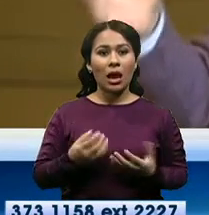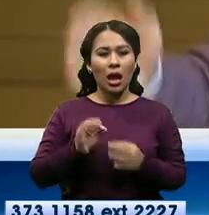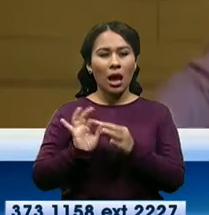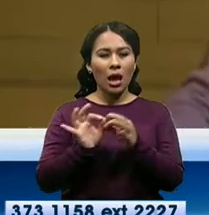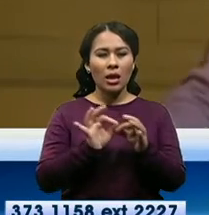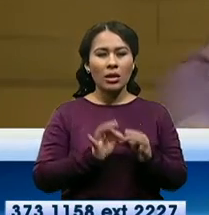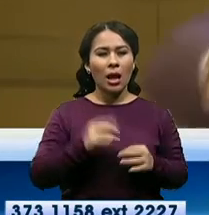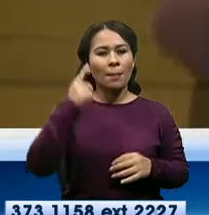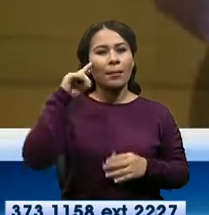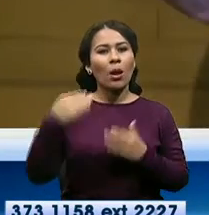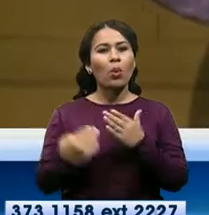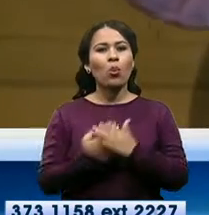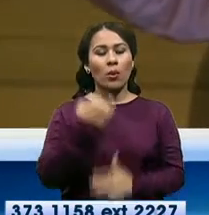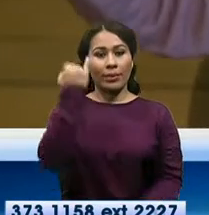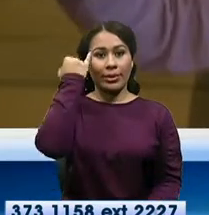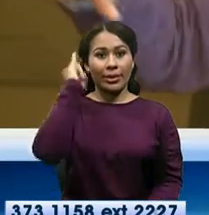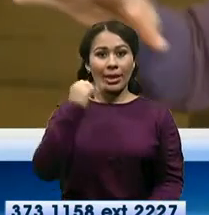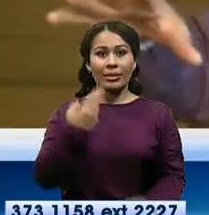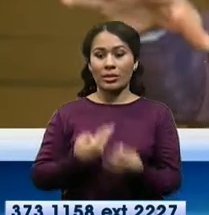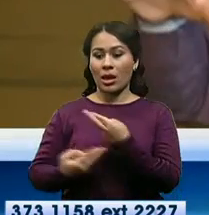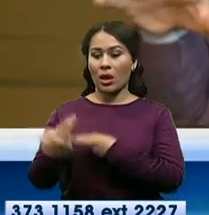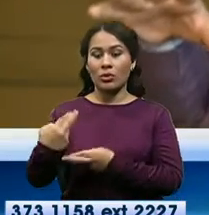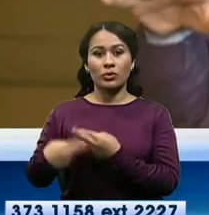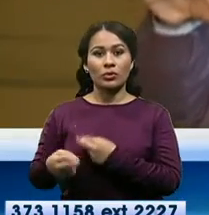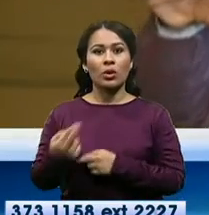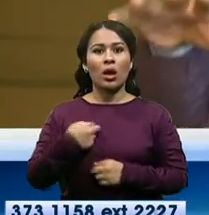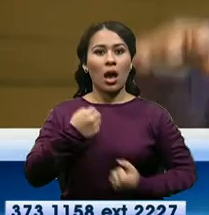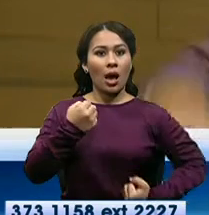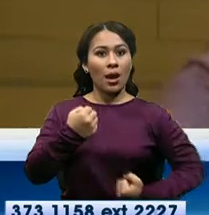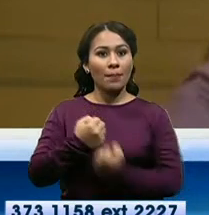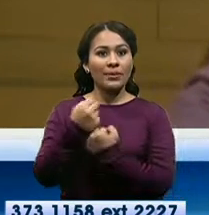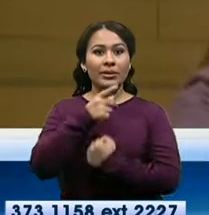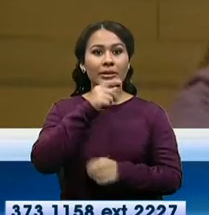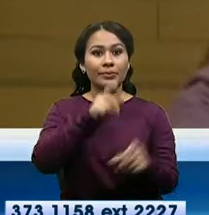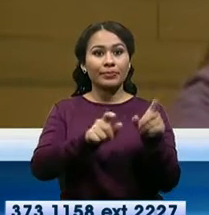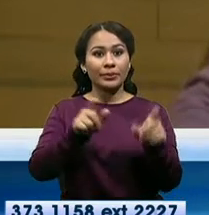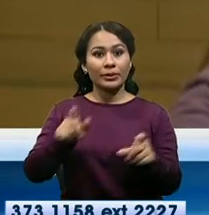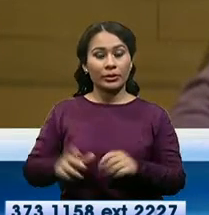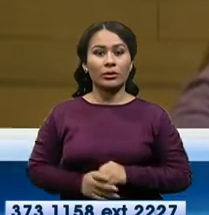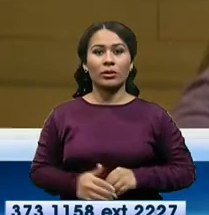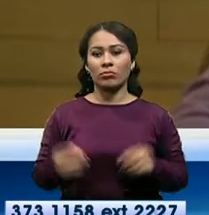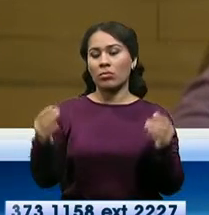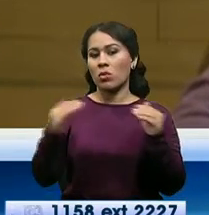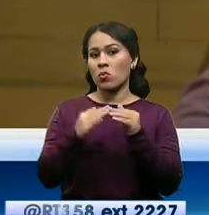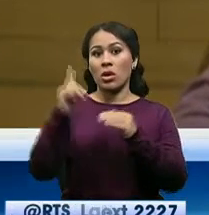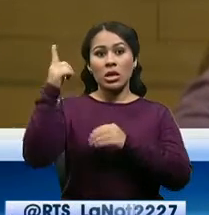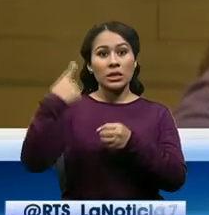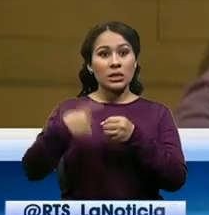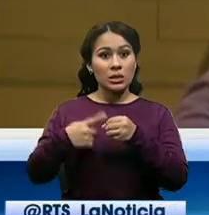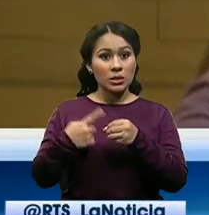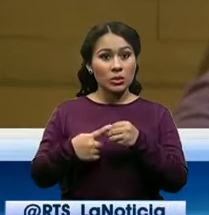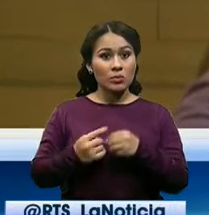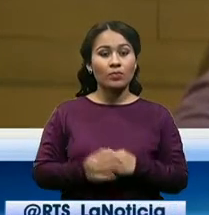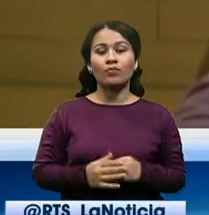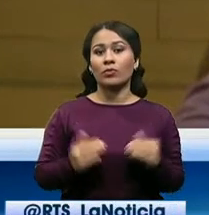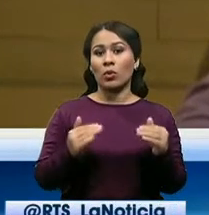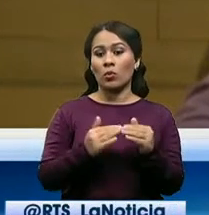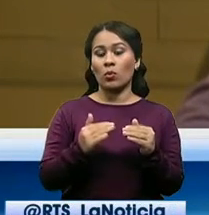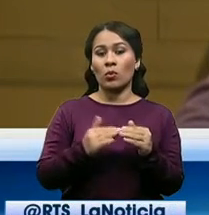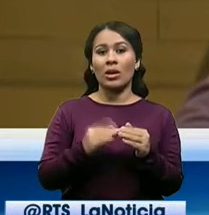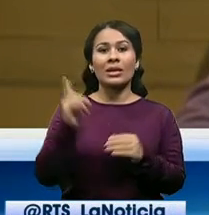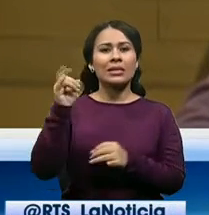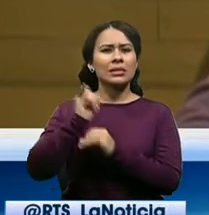nuevos emprendimientos. Vamos a crear una red de apoyo a emprendedores como lo hicimos en Quito con esta institución